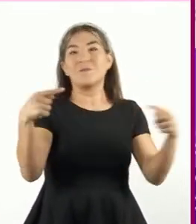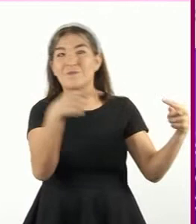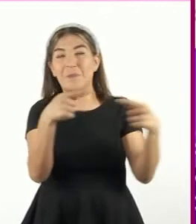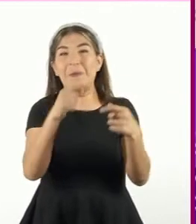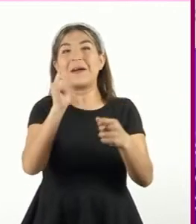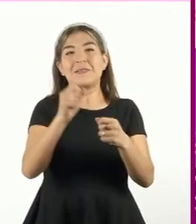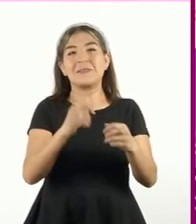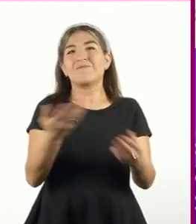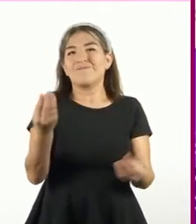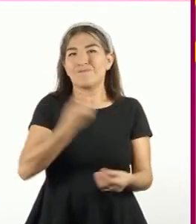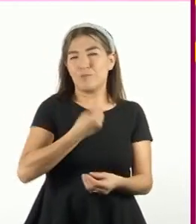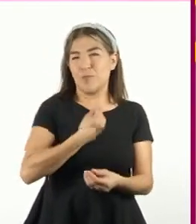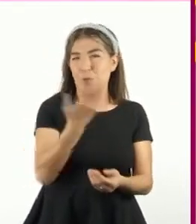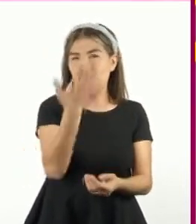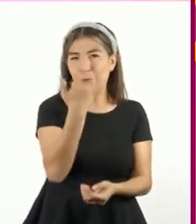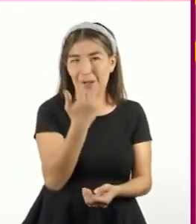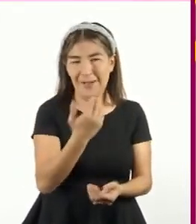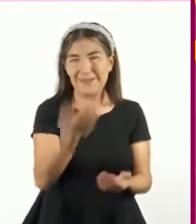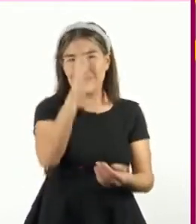hay intolerancia.